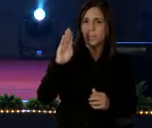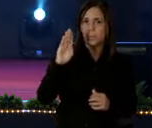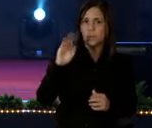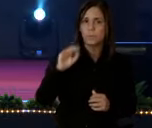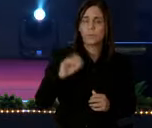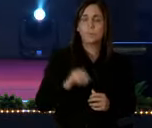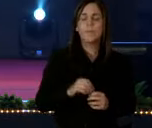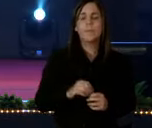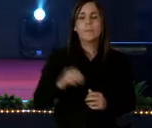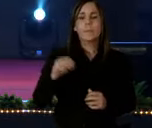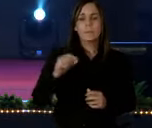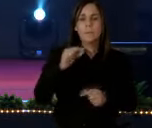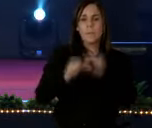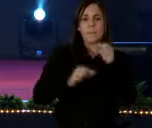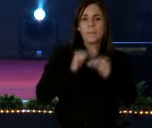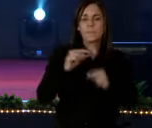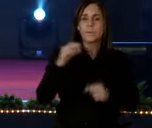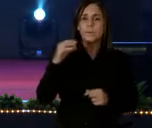llamar al